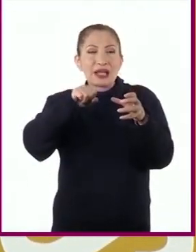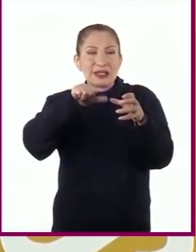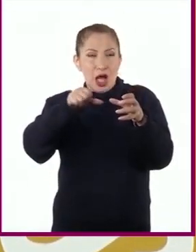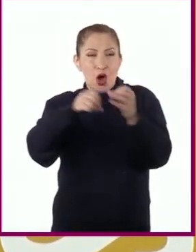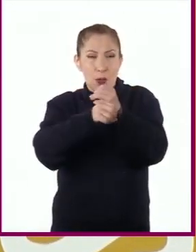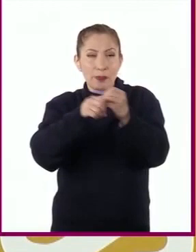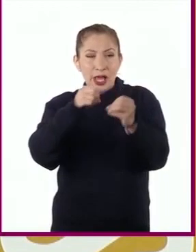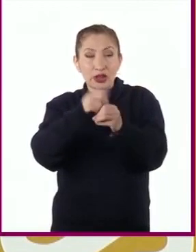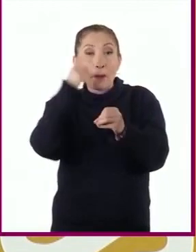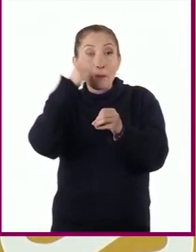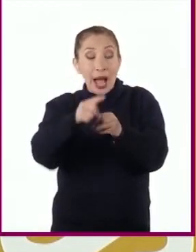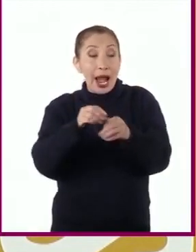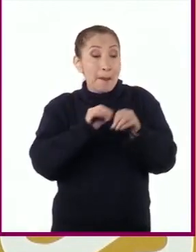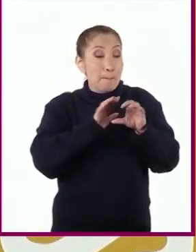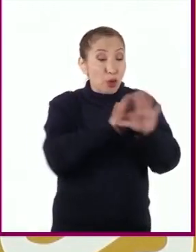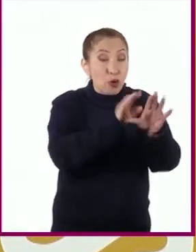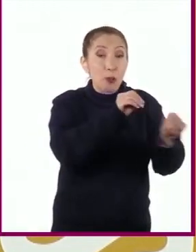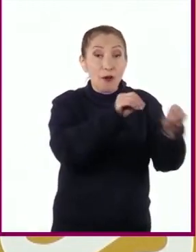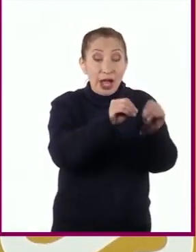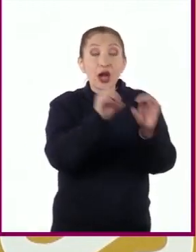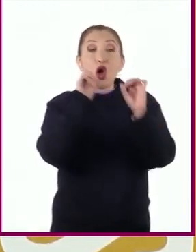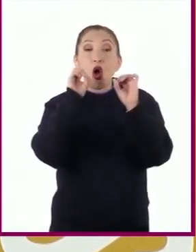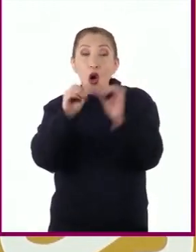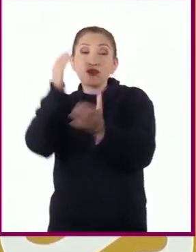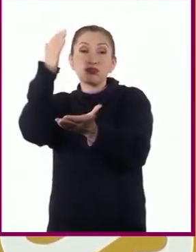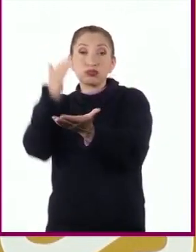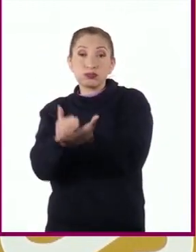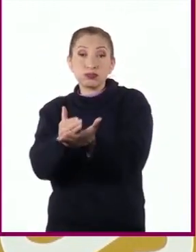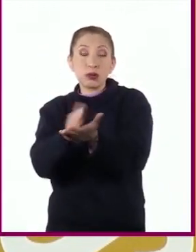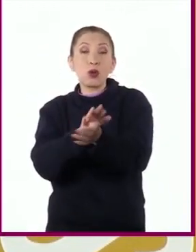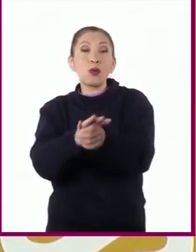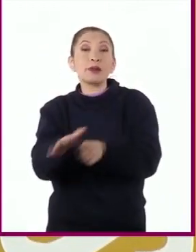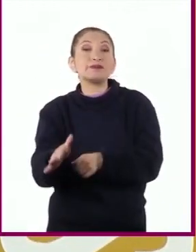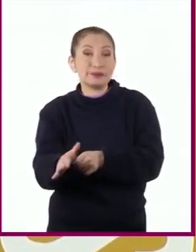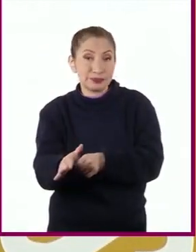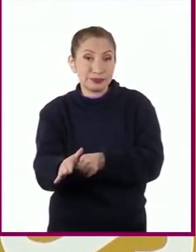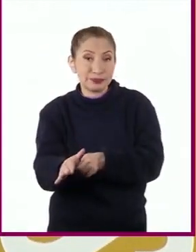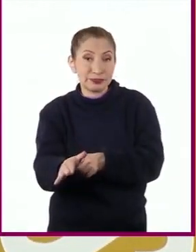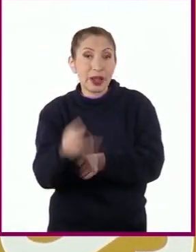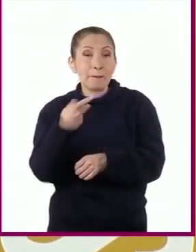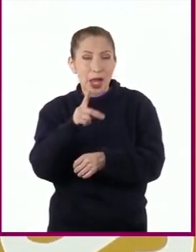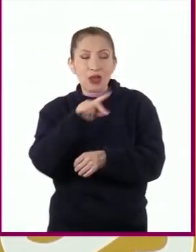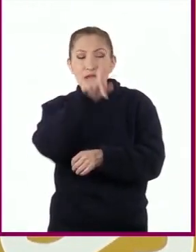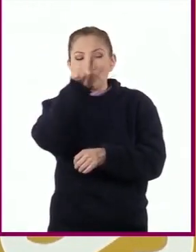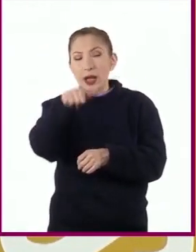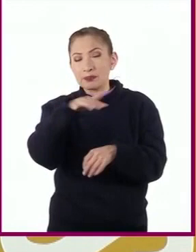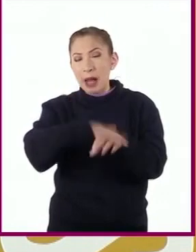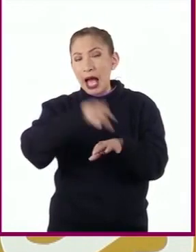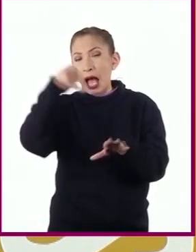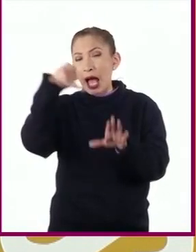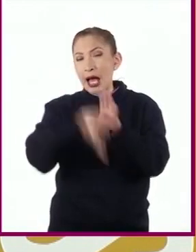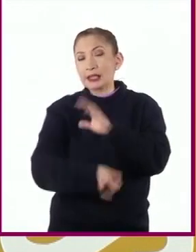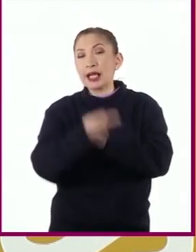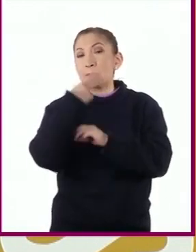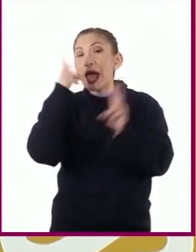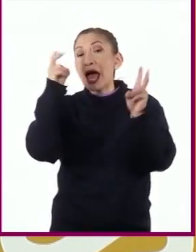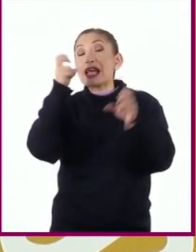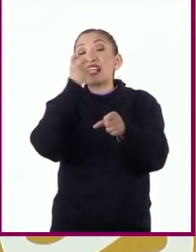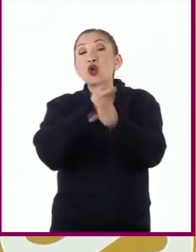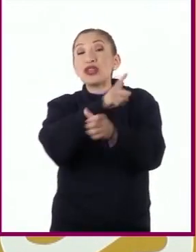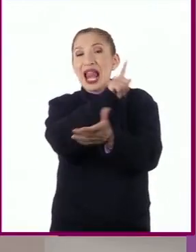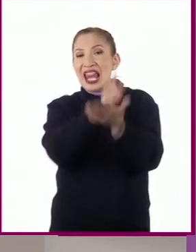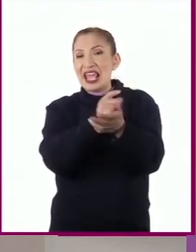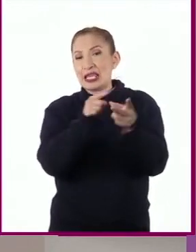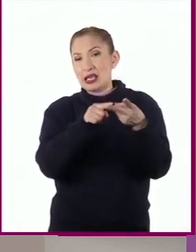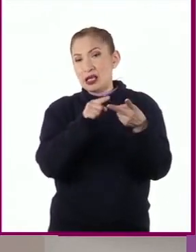ponerlo en movimiento o detenerlo. Pero esto se verá con más detalle cuando hablemos de la segunda